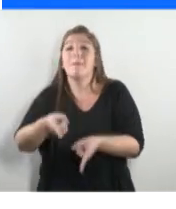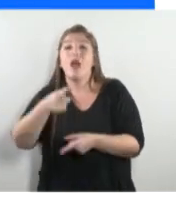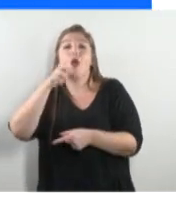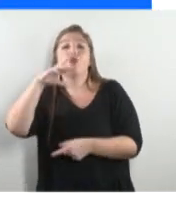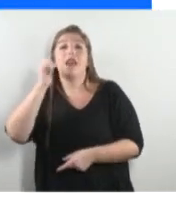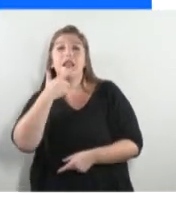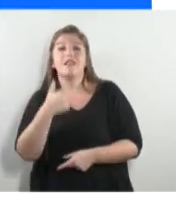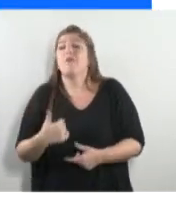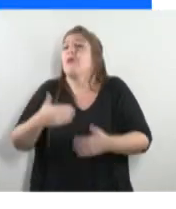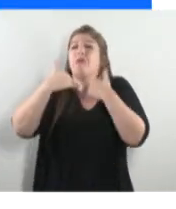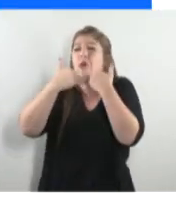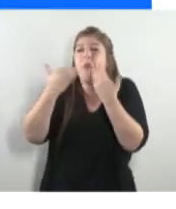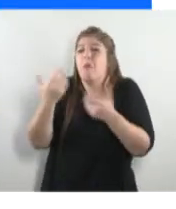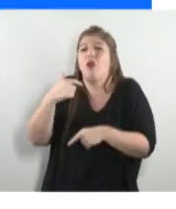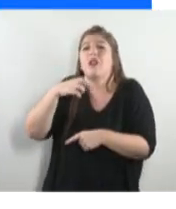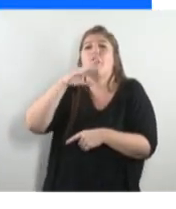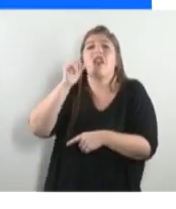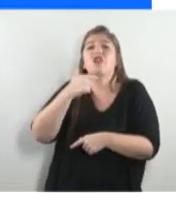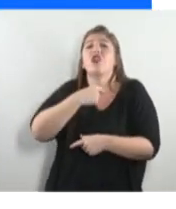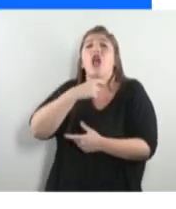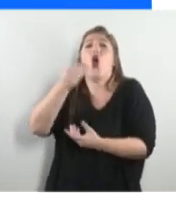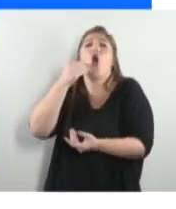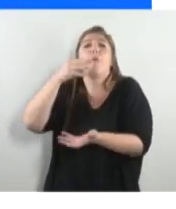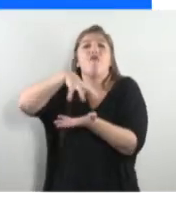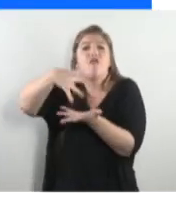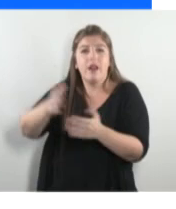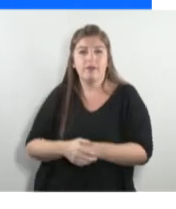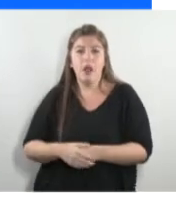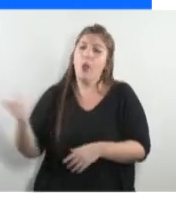comer un flan, papá. Vení.